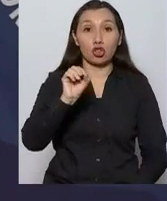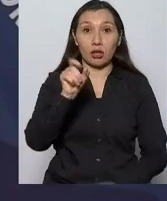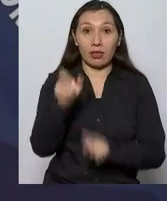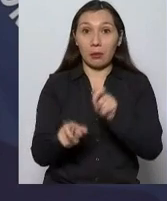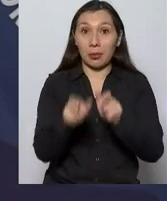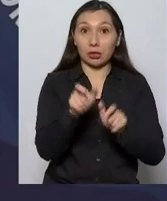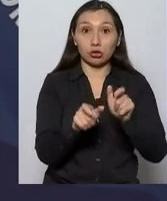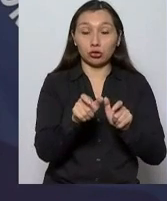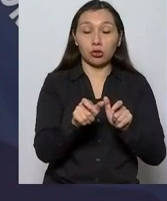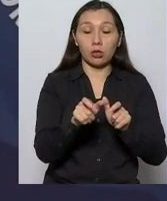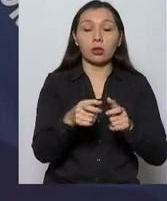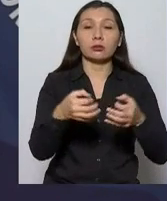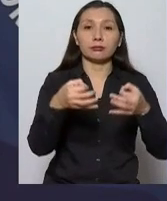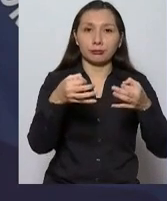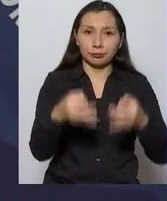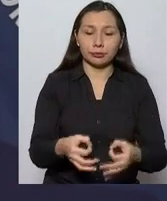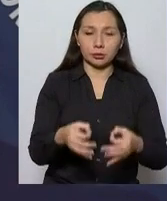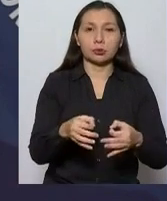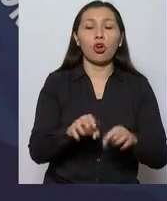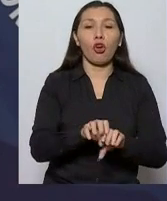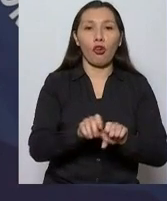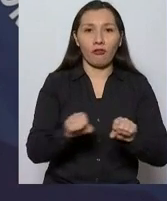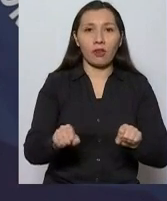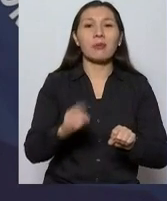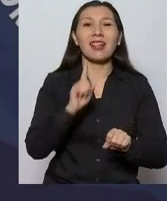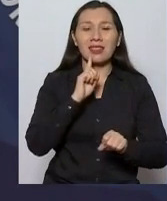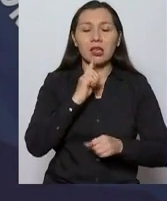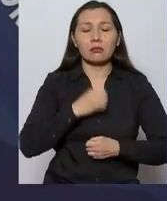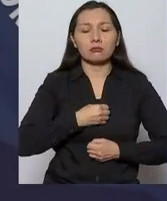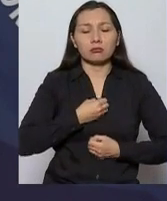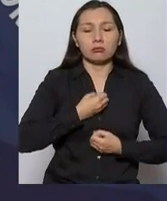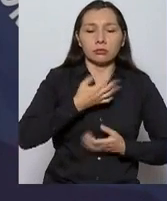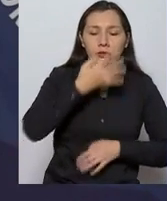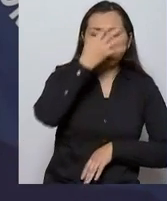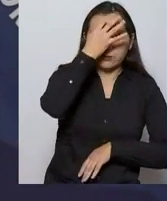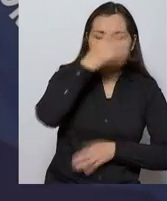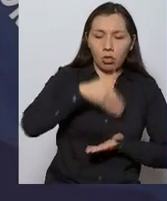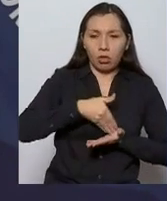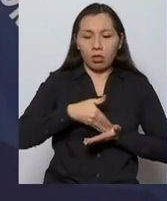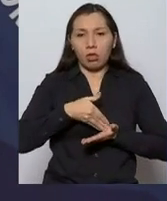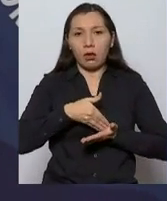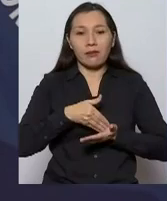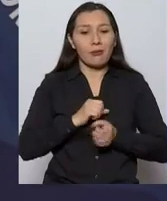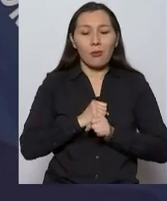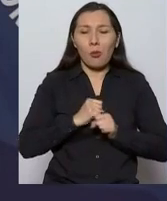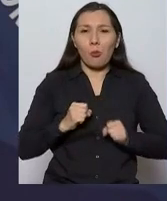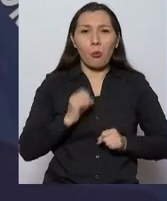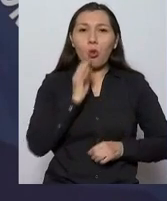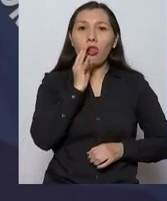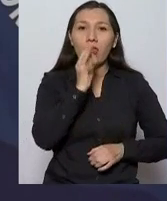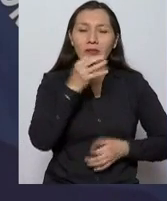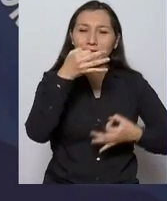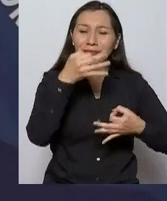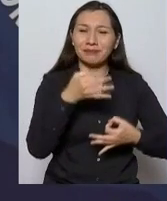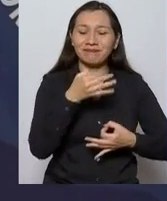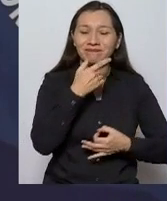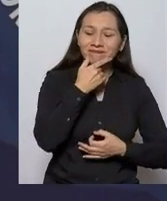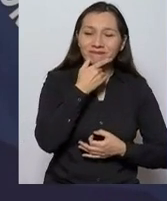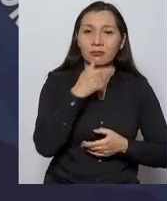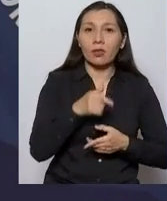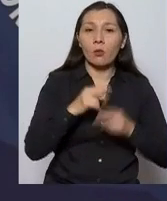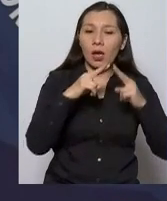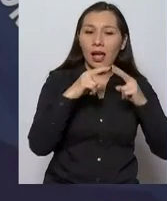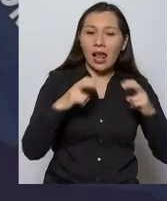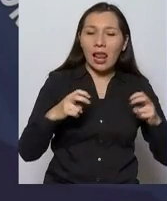780 son casos que presentaron síntomas o que no podemos declarar con seguridad, porque es